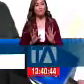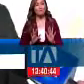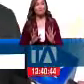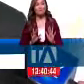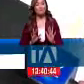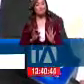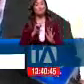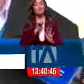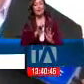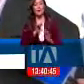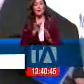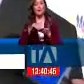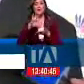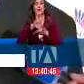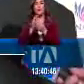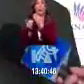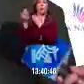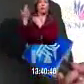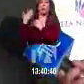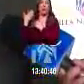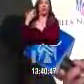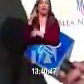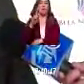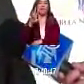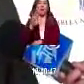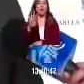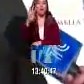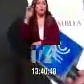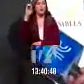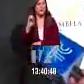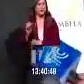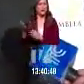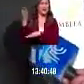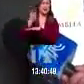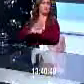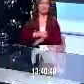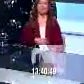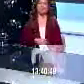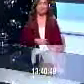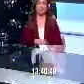pasos a regresar a la asamblea del 2, 3, 4%. Y eso no lo debemos permitir.